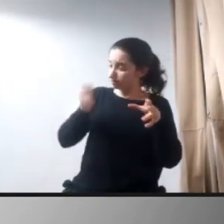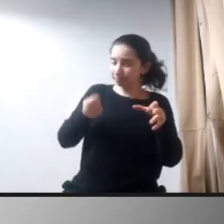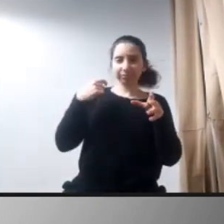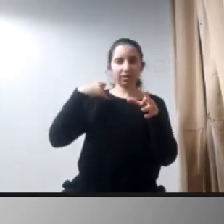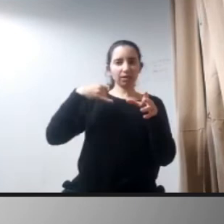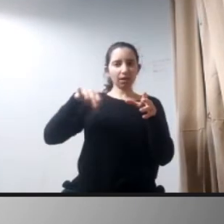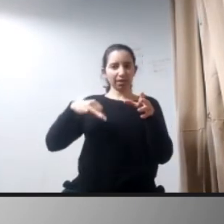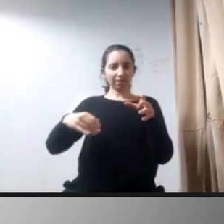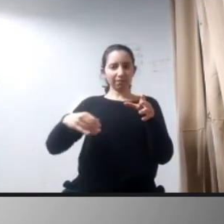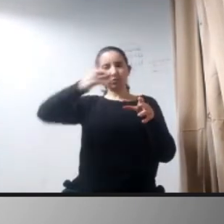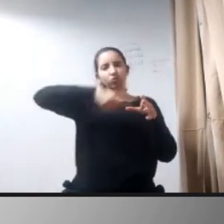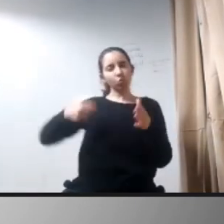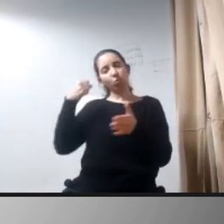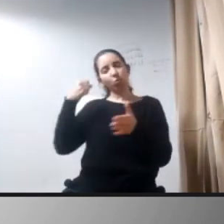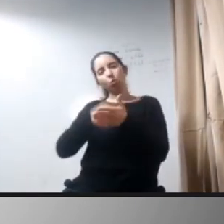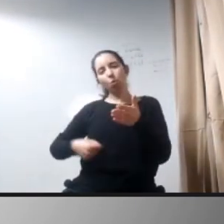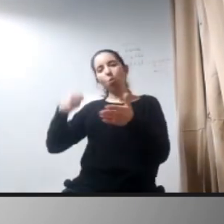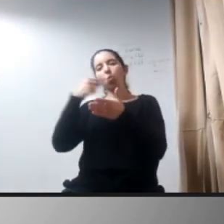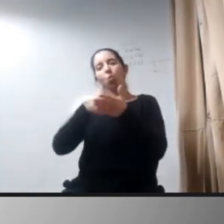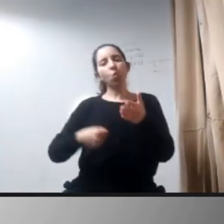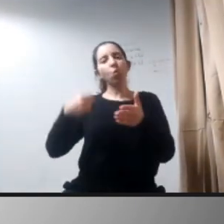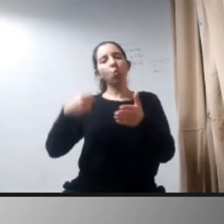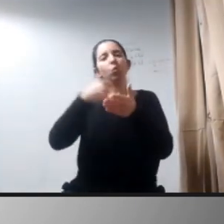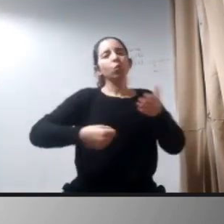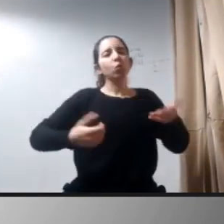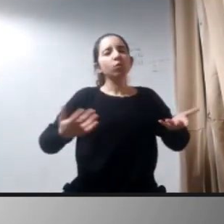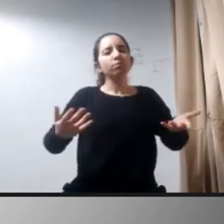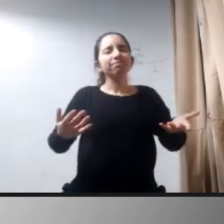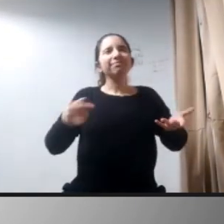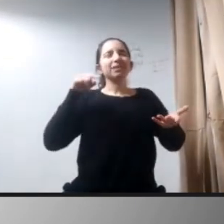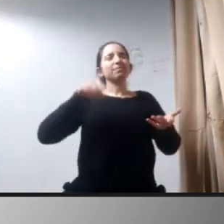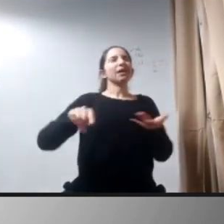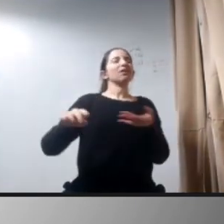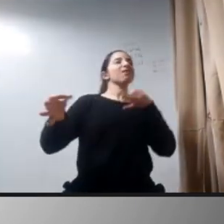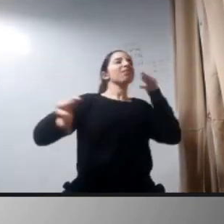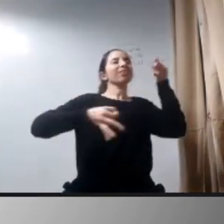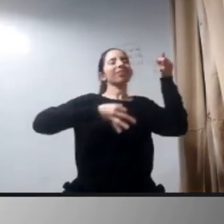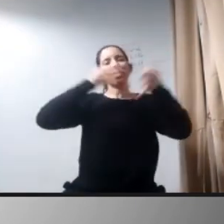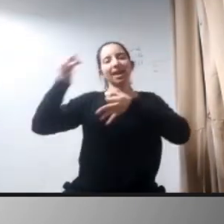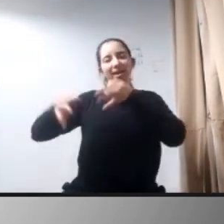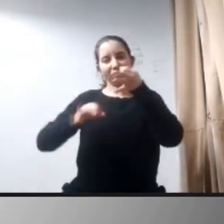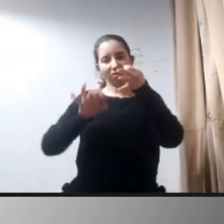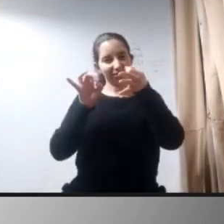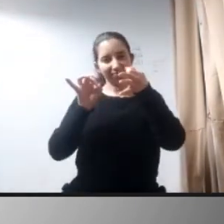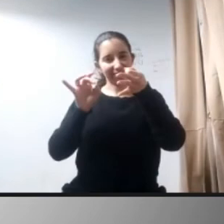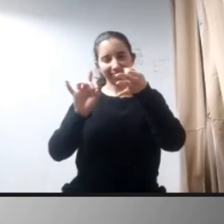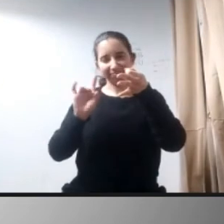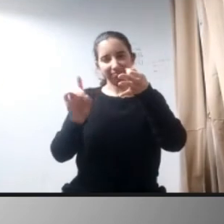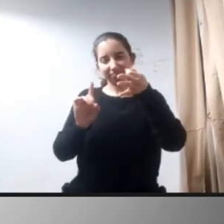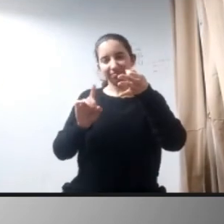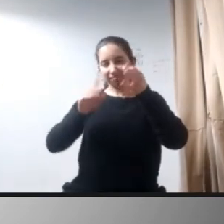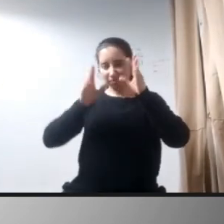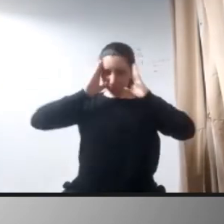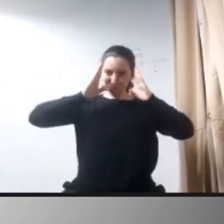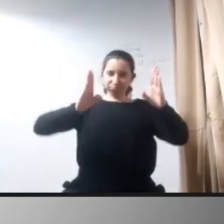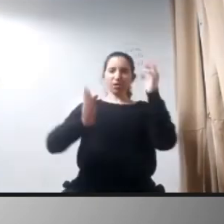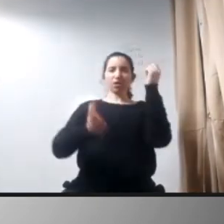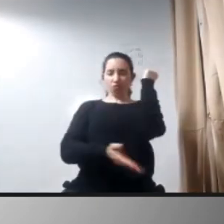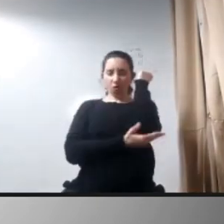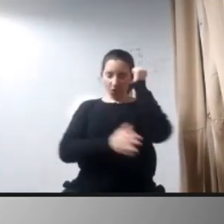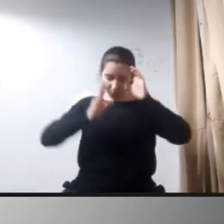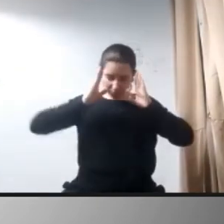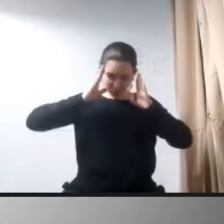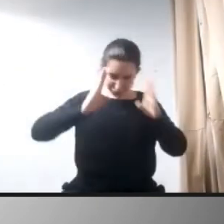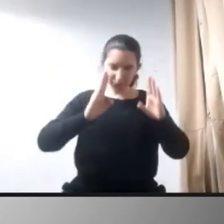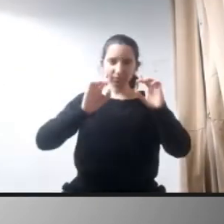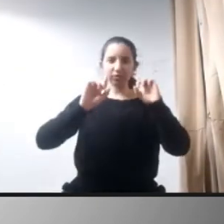esto de que nuestras luchas sean nada más que en base a nada más que conversaciones no nos va a ayudar demasiado. De todos modos